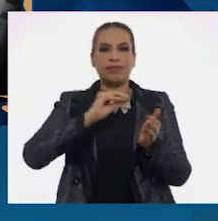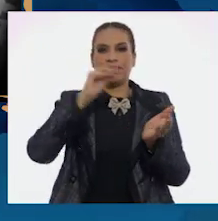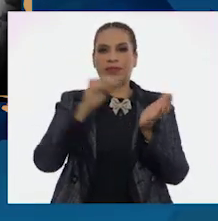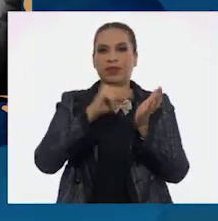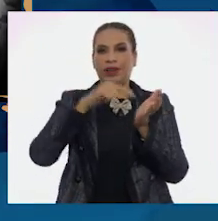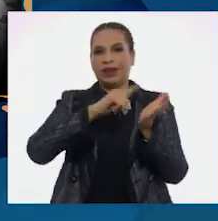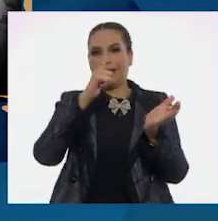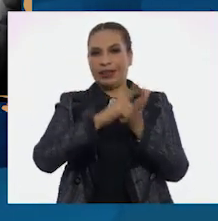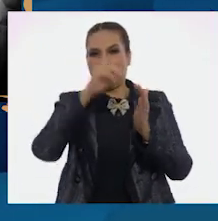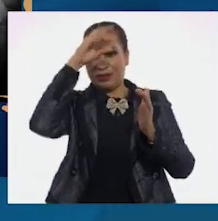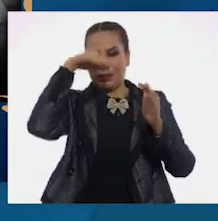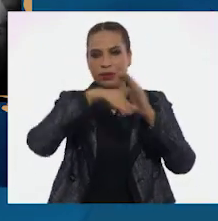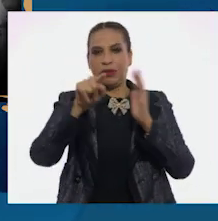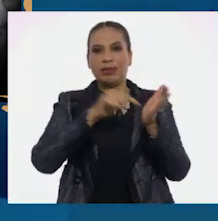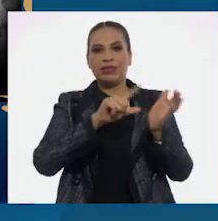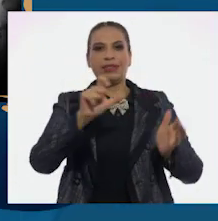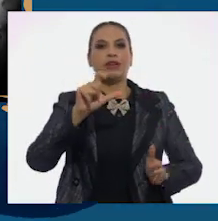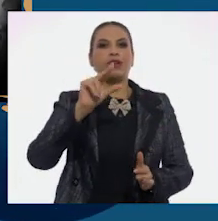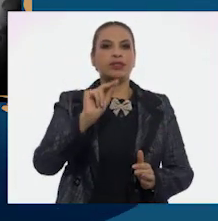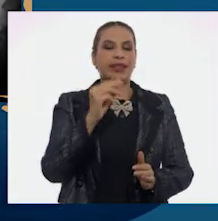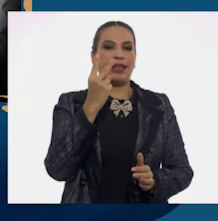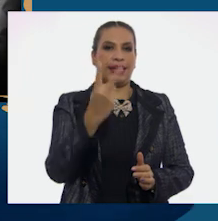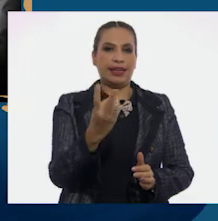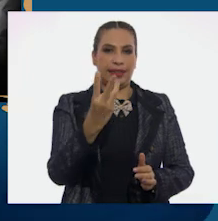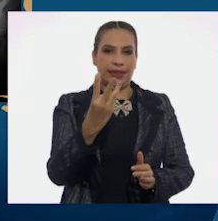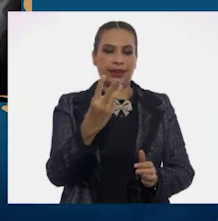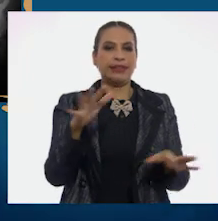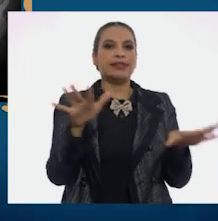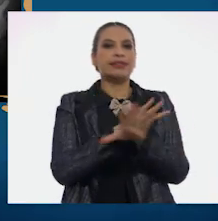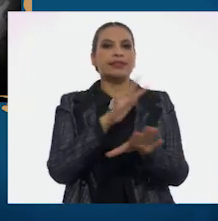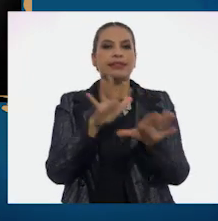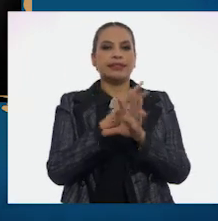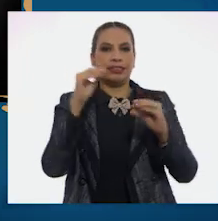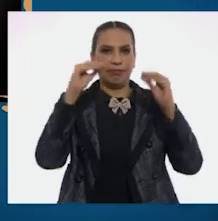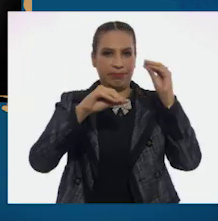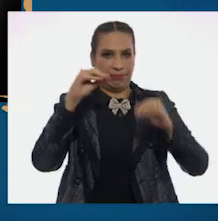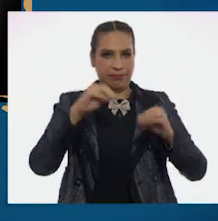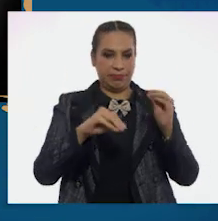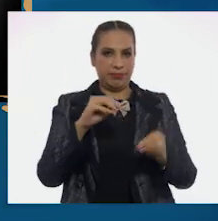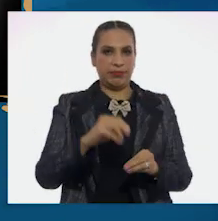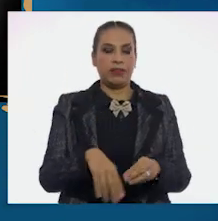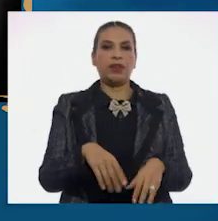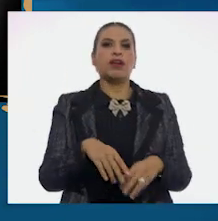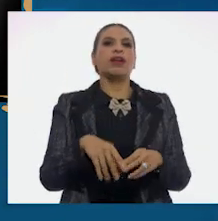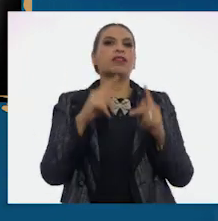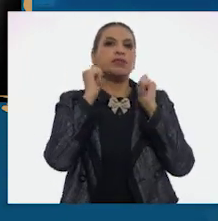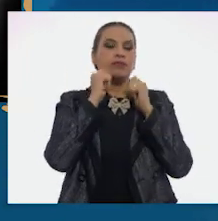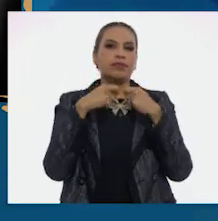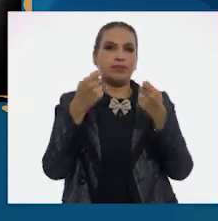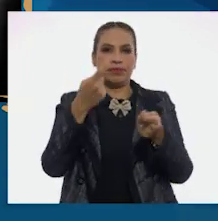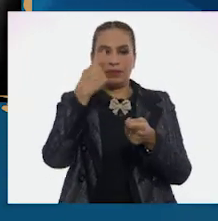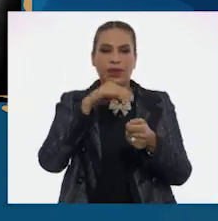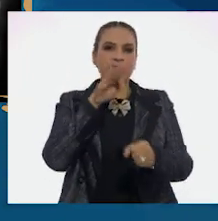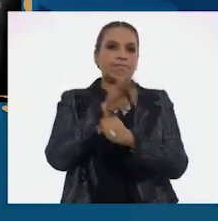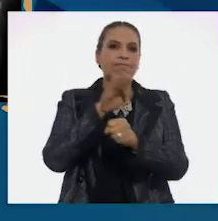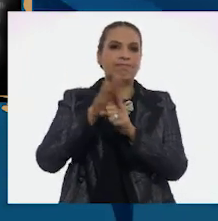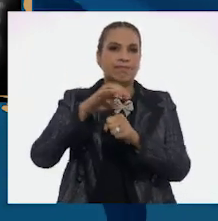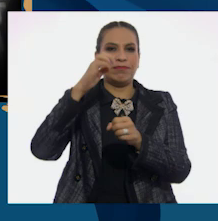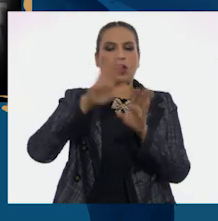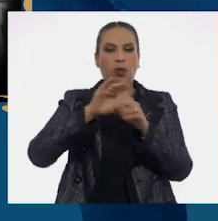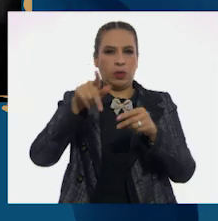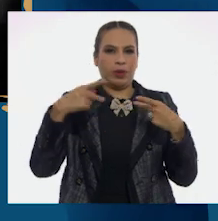estaba vigente desde 1783, fue modificada radicalmente. Y aunque otorgaba preferencia a los